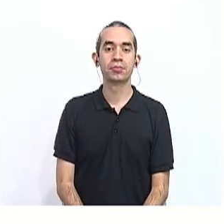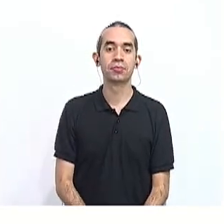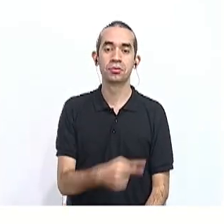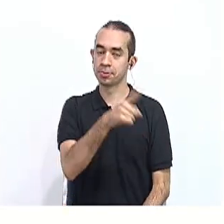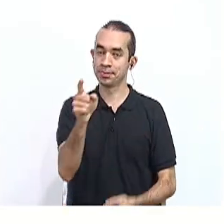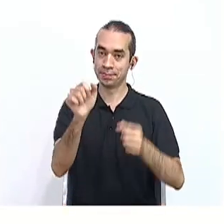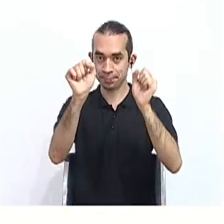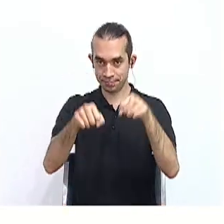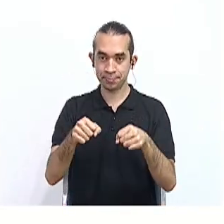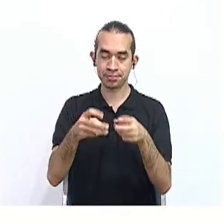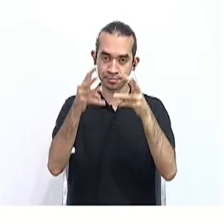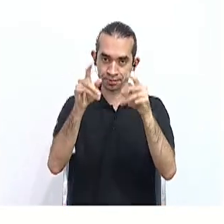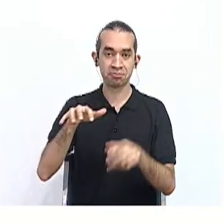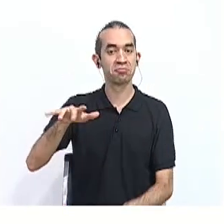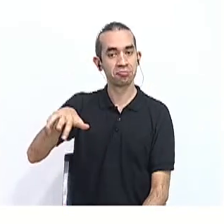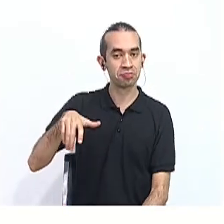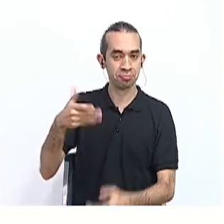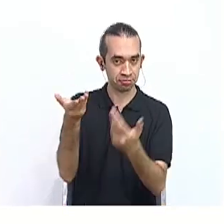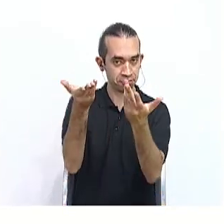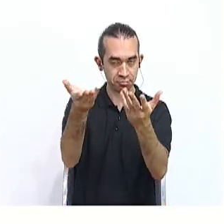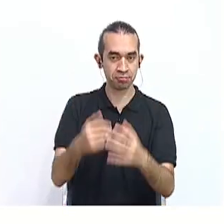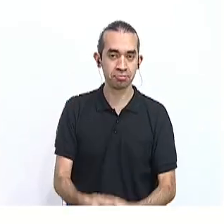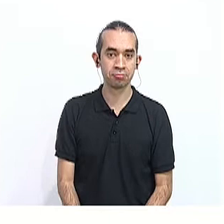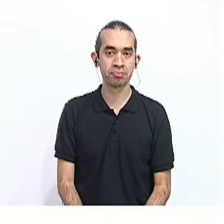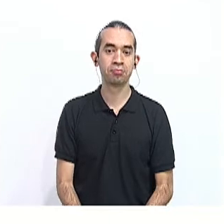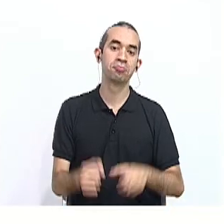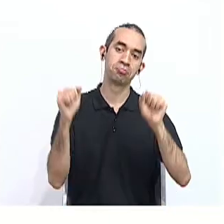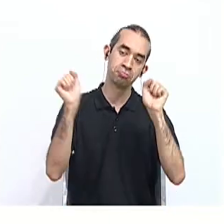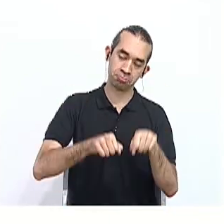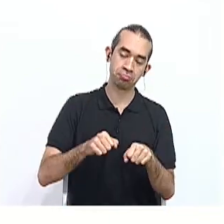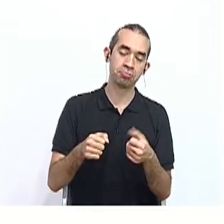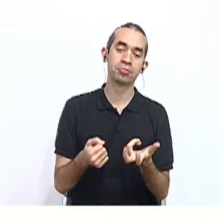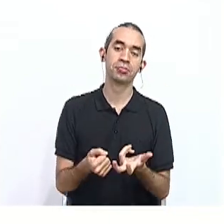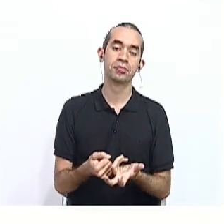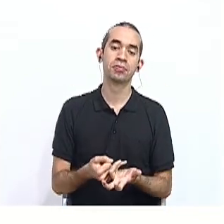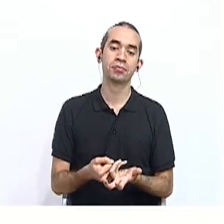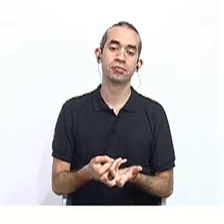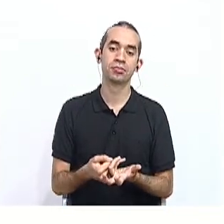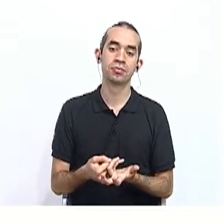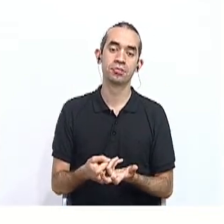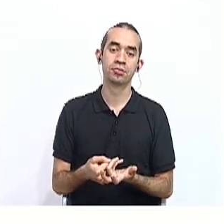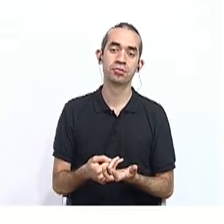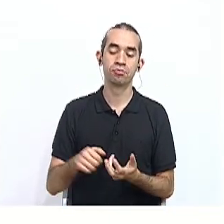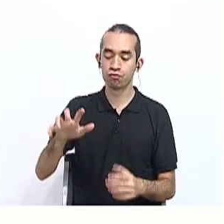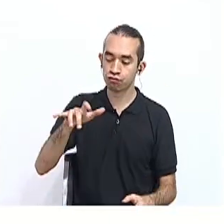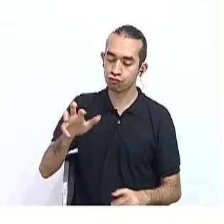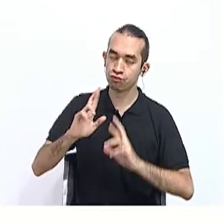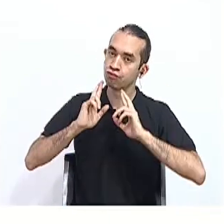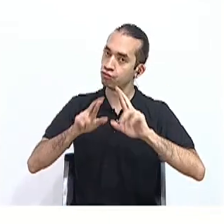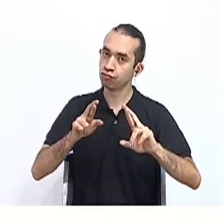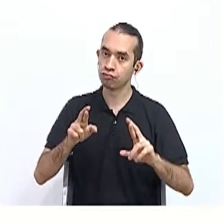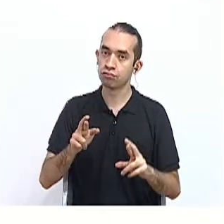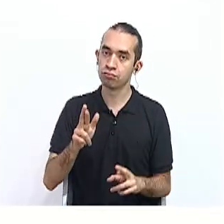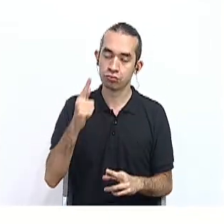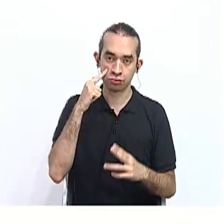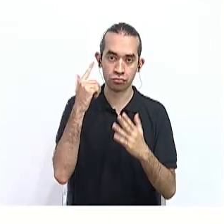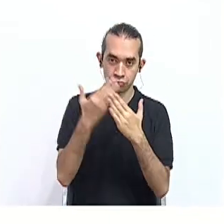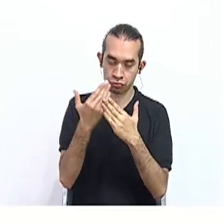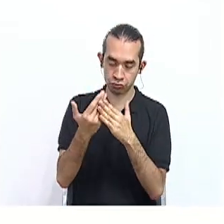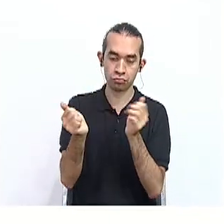esta operación ahí con la calculadora. Pueden entonces resolverla y comprobar